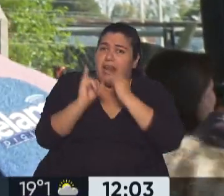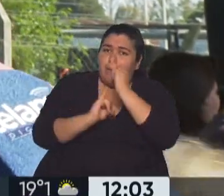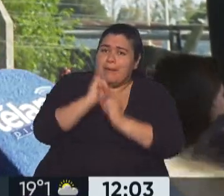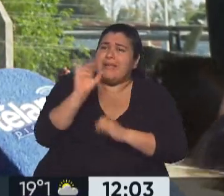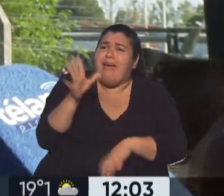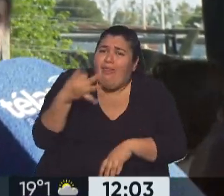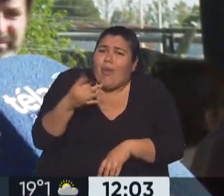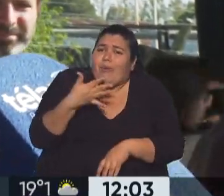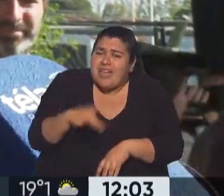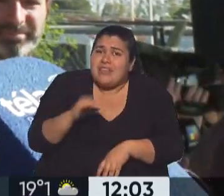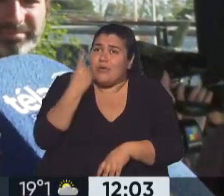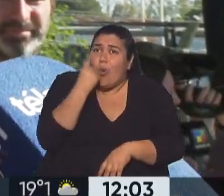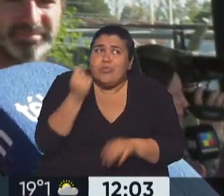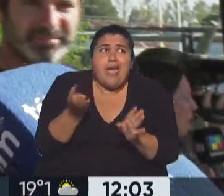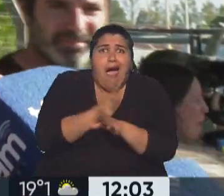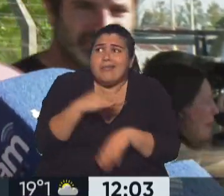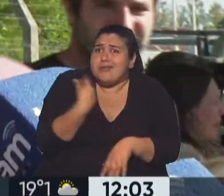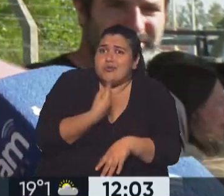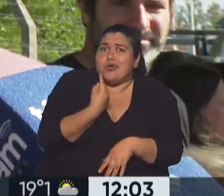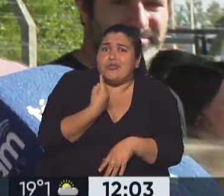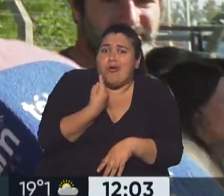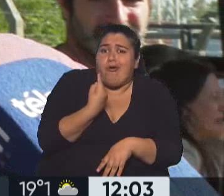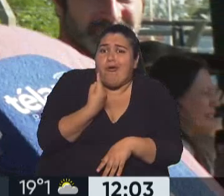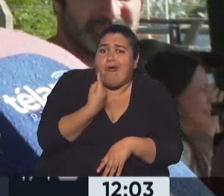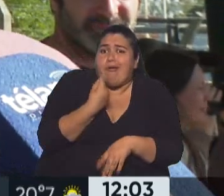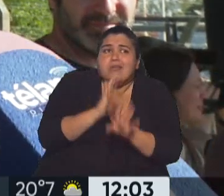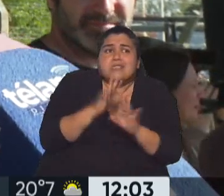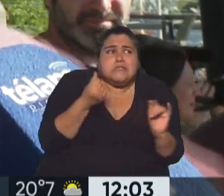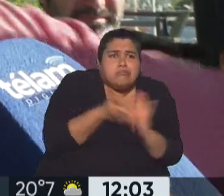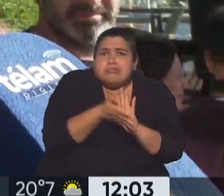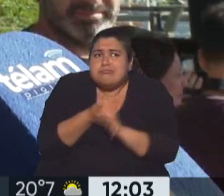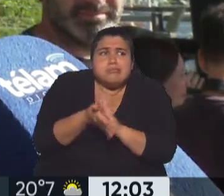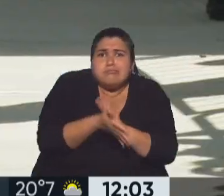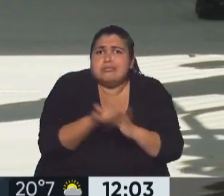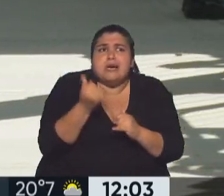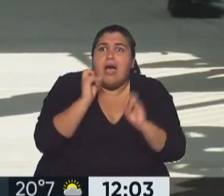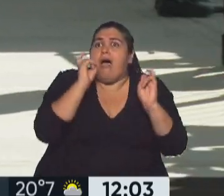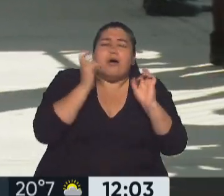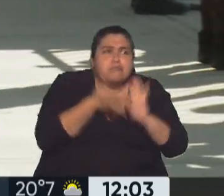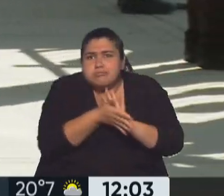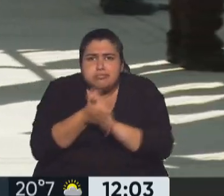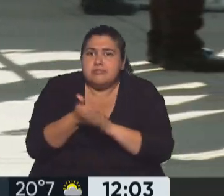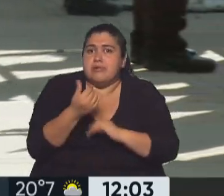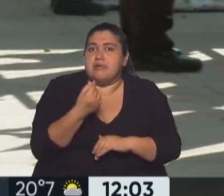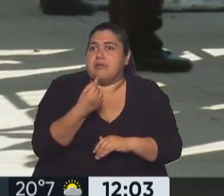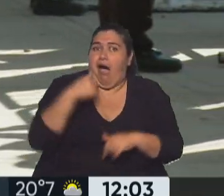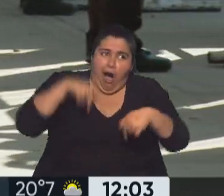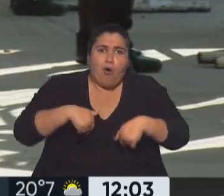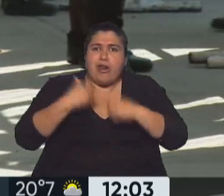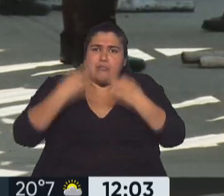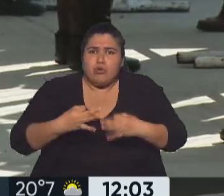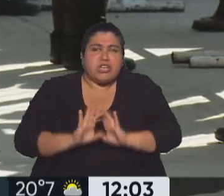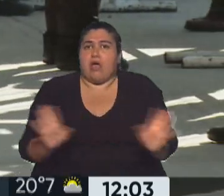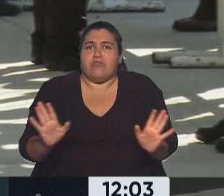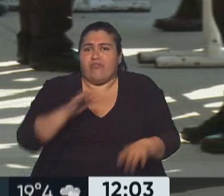tenés que entender que hasta un día antes estábamos yendo a los refugios 3 veces por día. Sonaban las sirenas y íbamos a los refugios y hoy estamos acá. ¿Dejaste familia